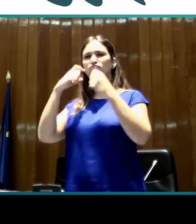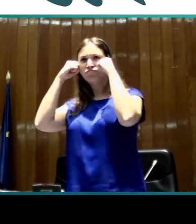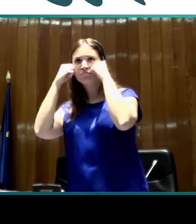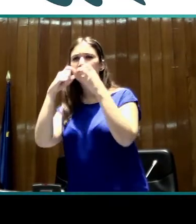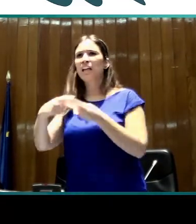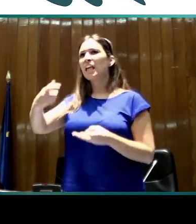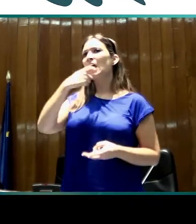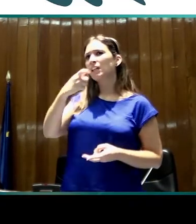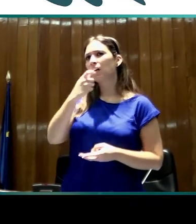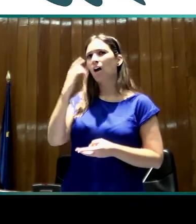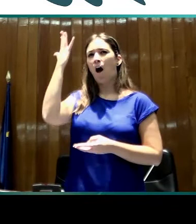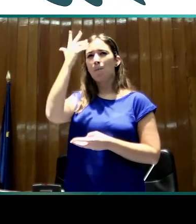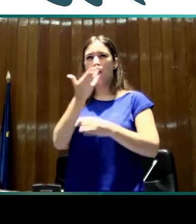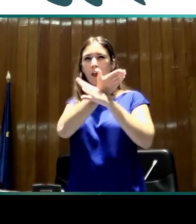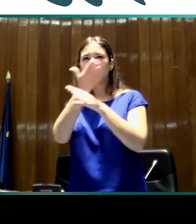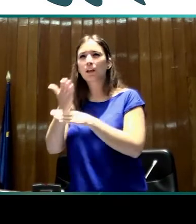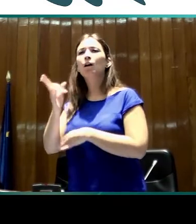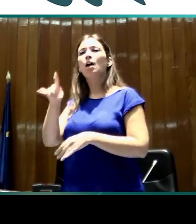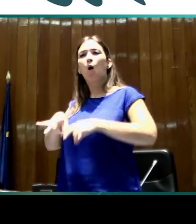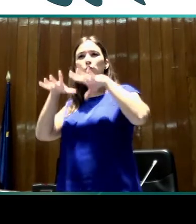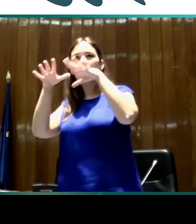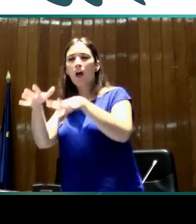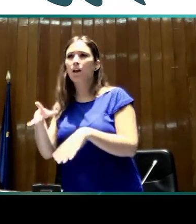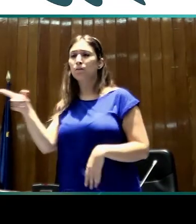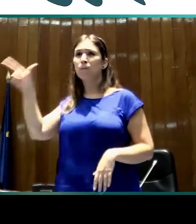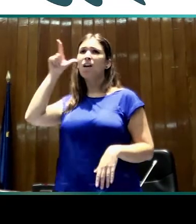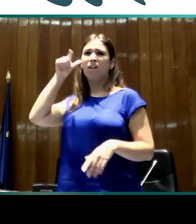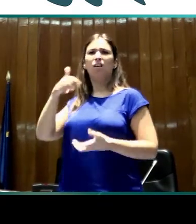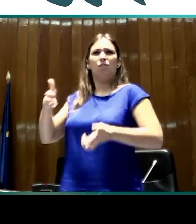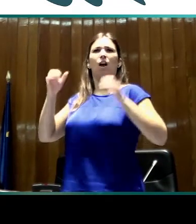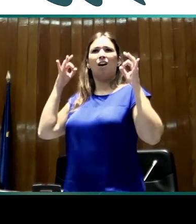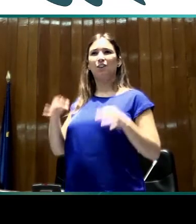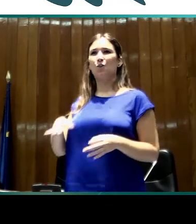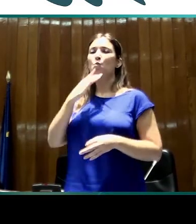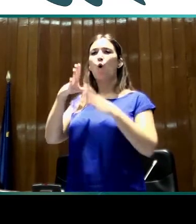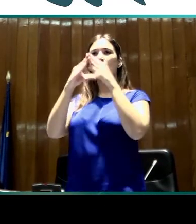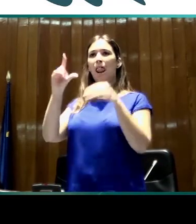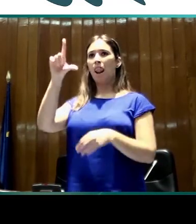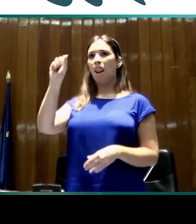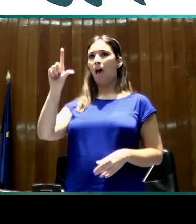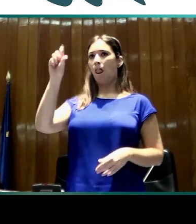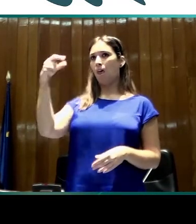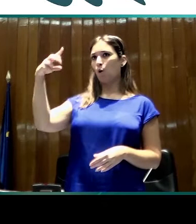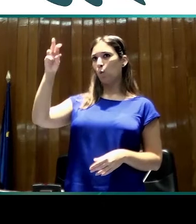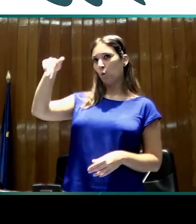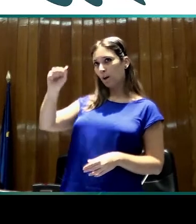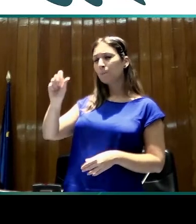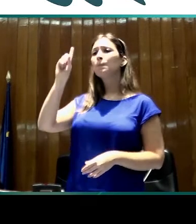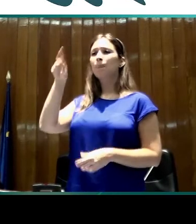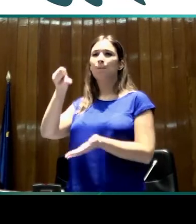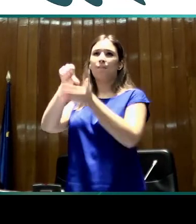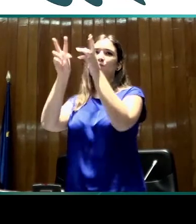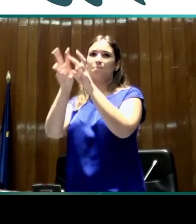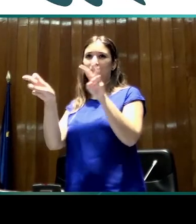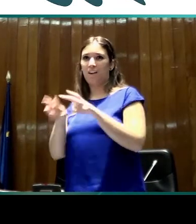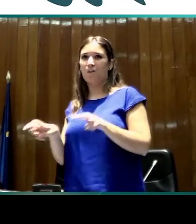Estados Unidos, en Australia, catedrático que fue de La Laguna y director del Centro de Investigación